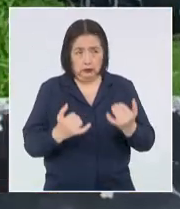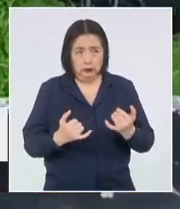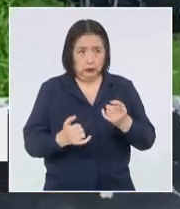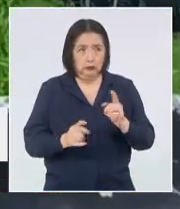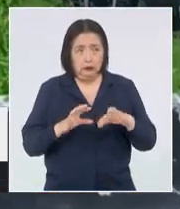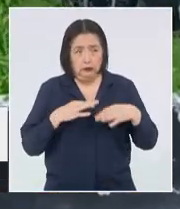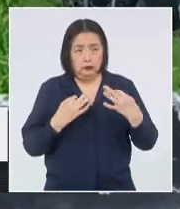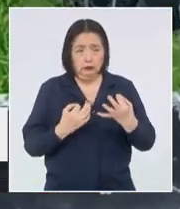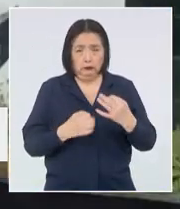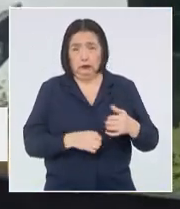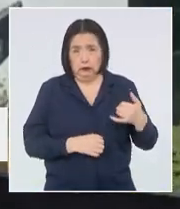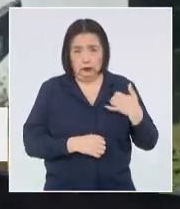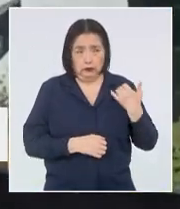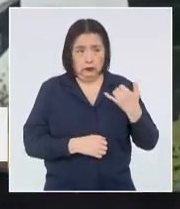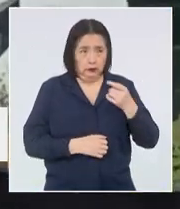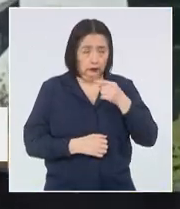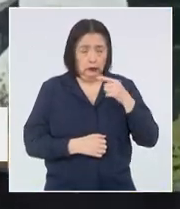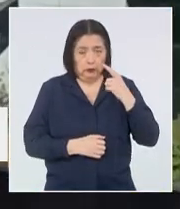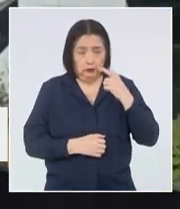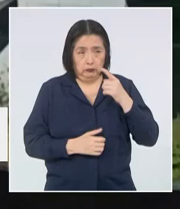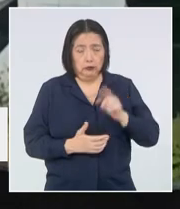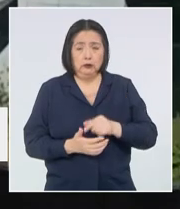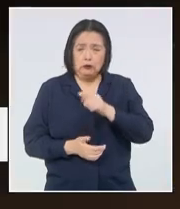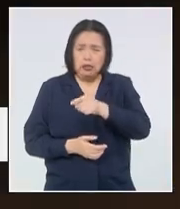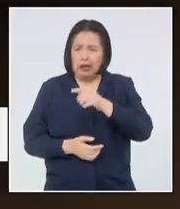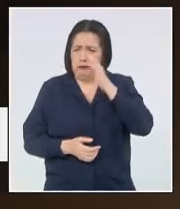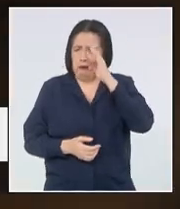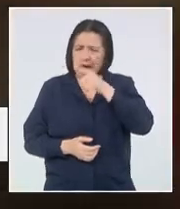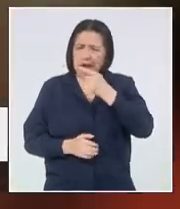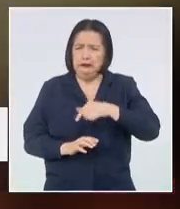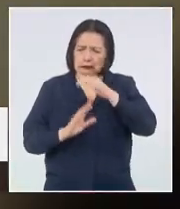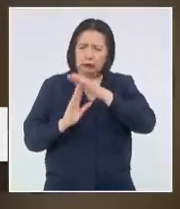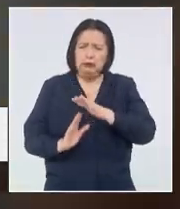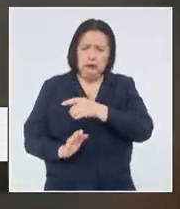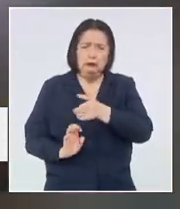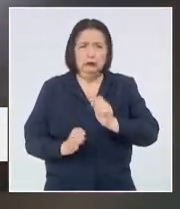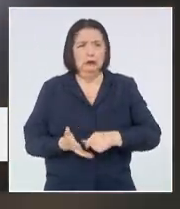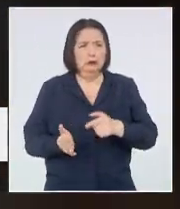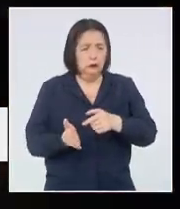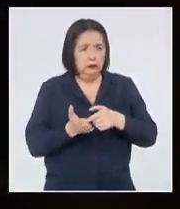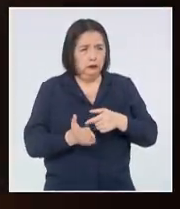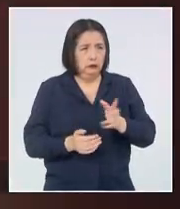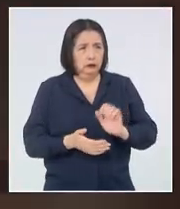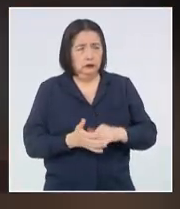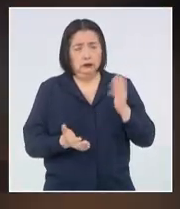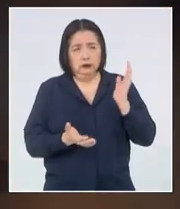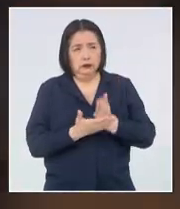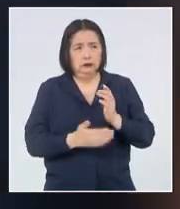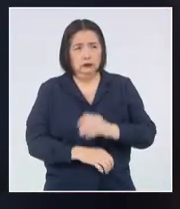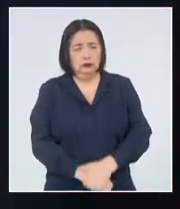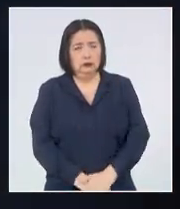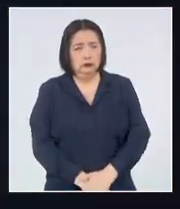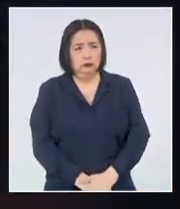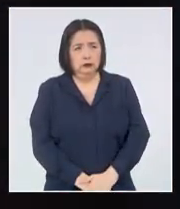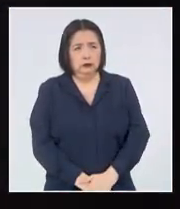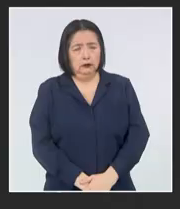la familia del joven acusa al oficial por abuso de autoridad y exigen que se le sancione. Robert, deja eso.